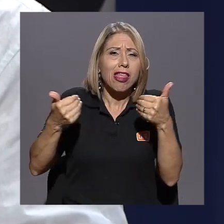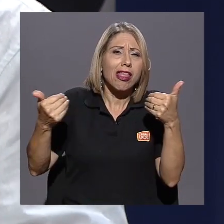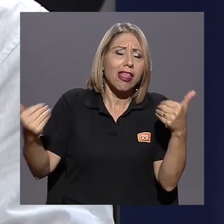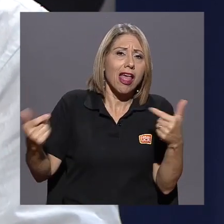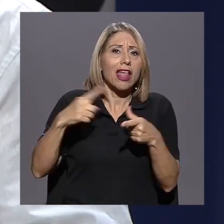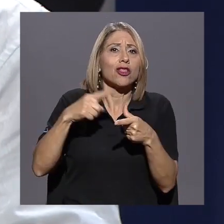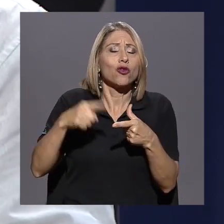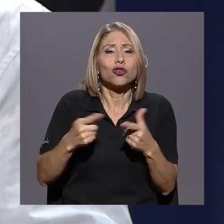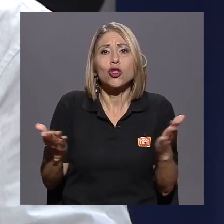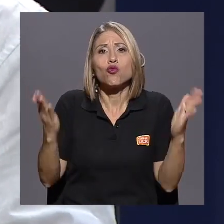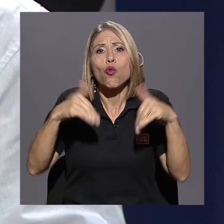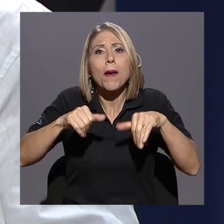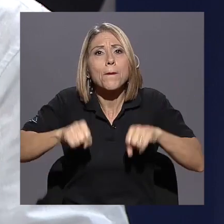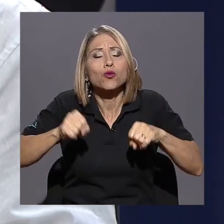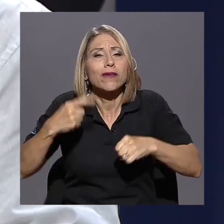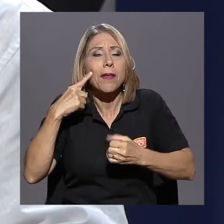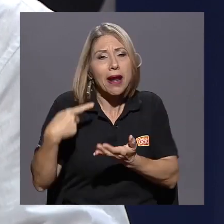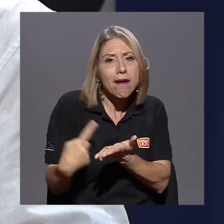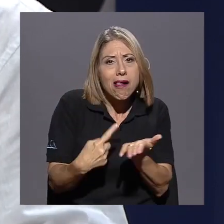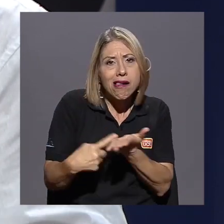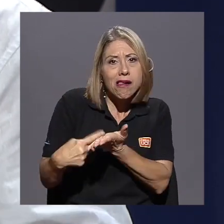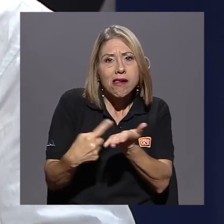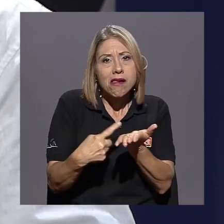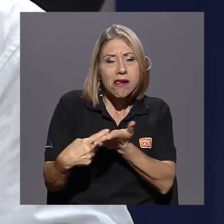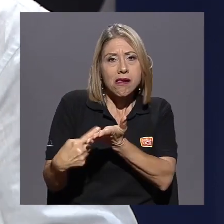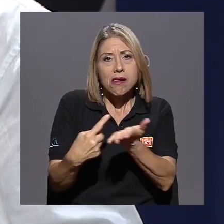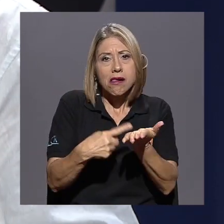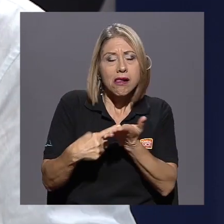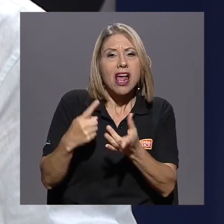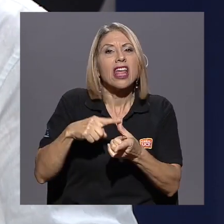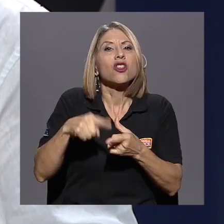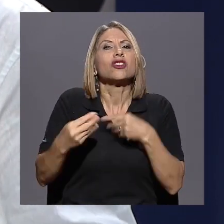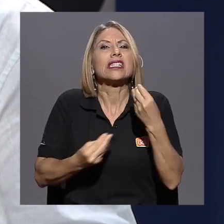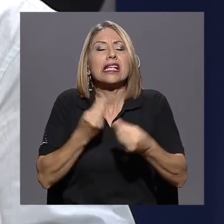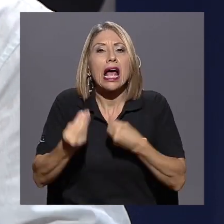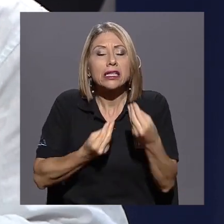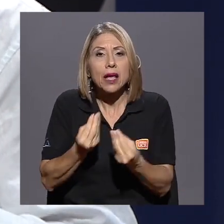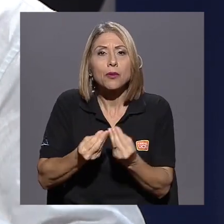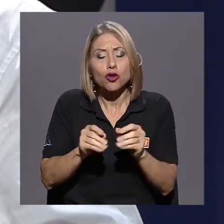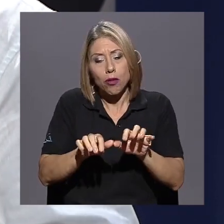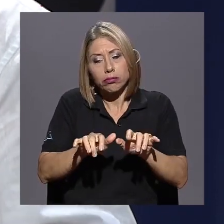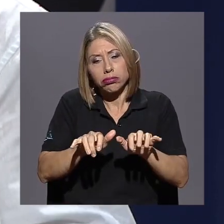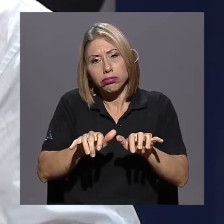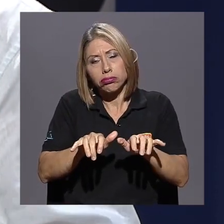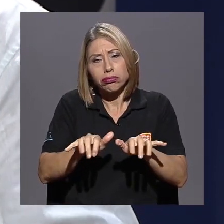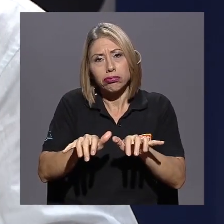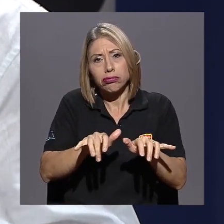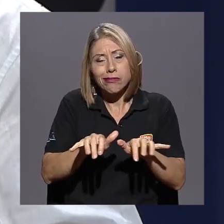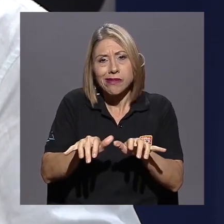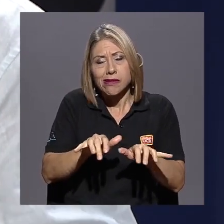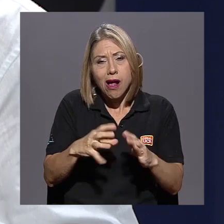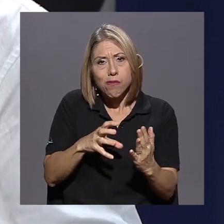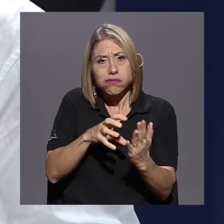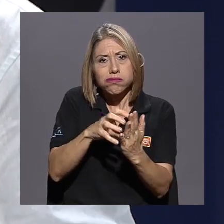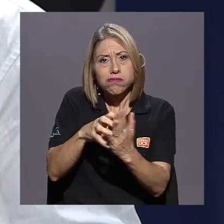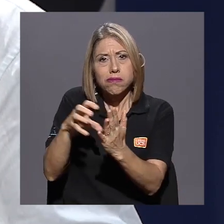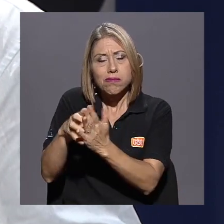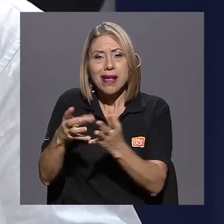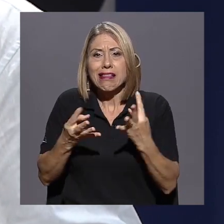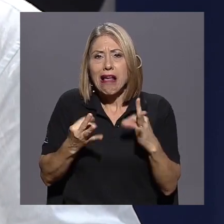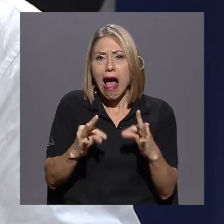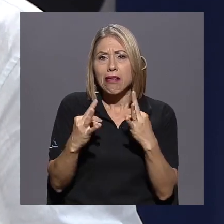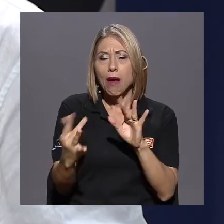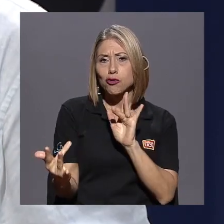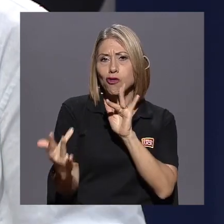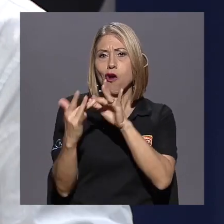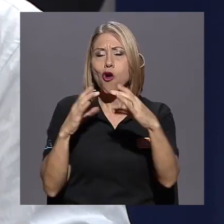posibilidades de rebatir lo que estamos haciendo entonces escribimos textos e intentamos comunicarnos con la comunidad académica